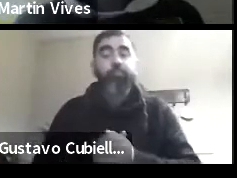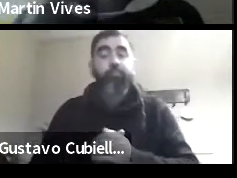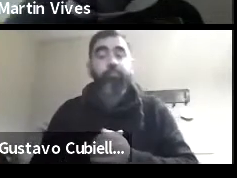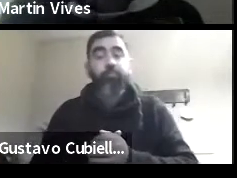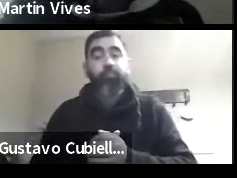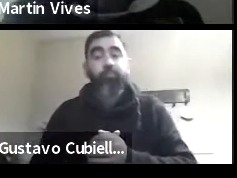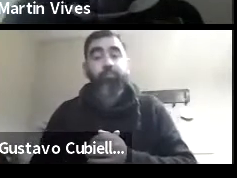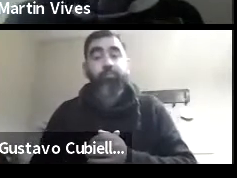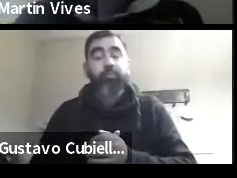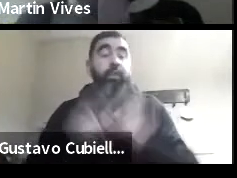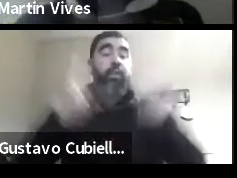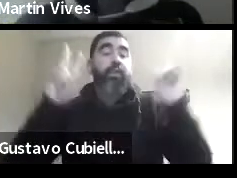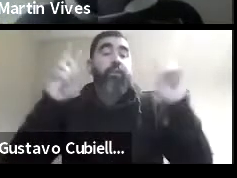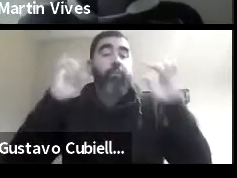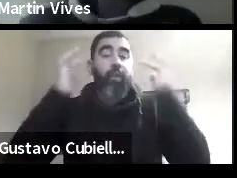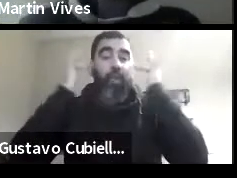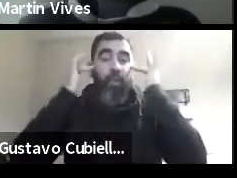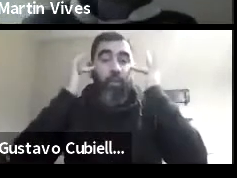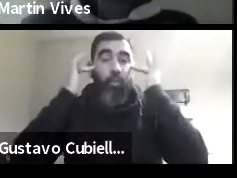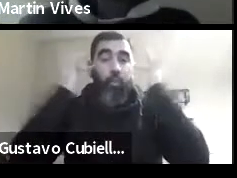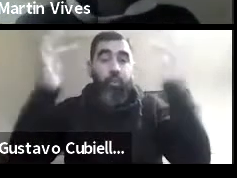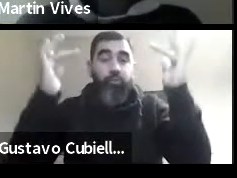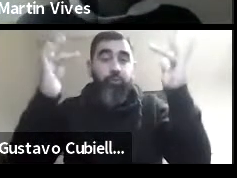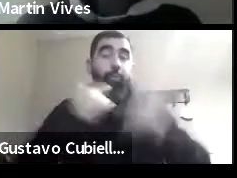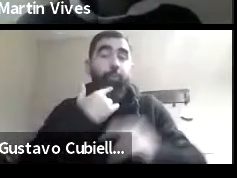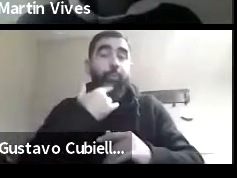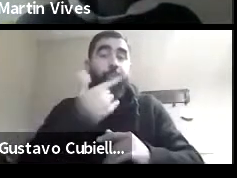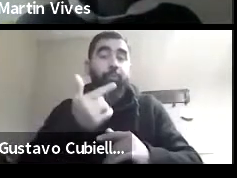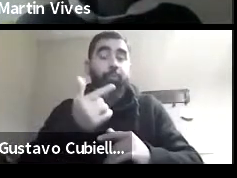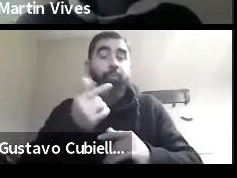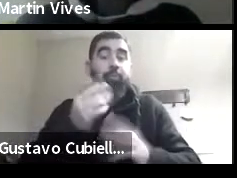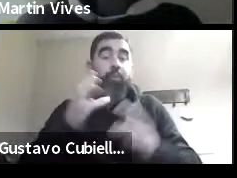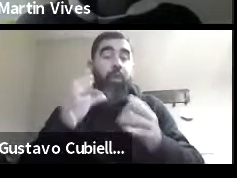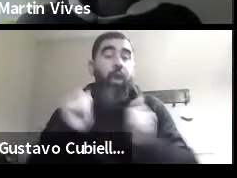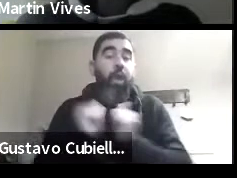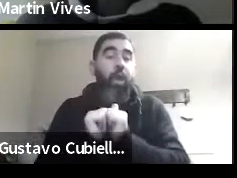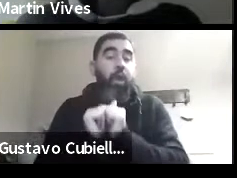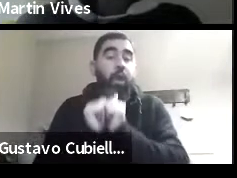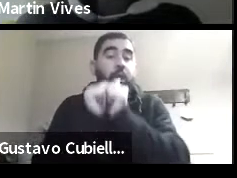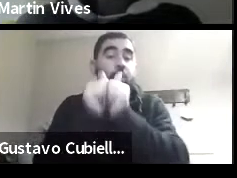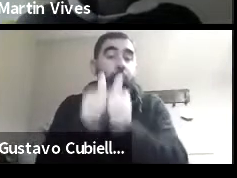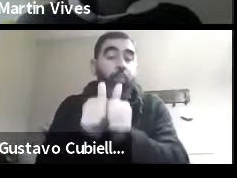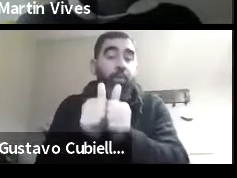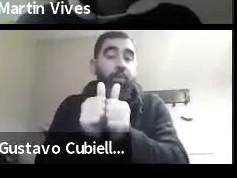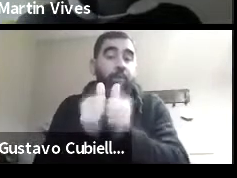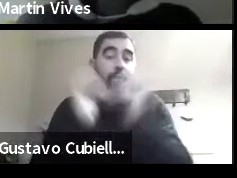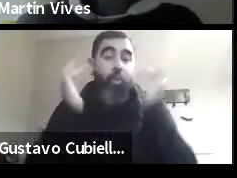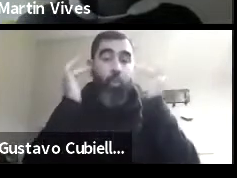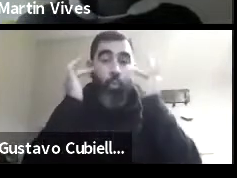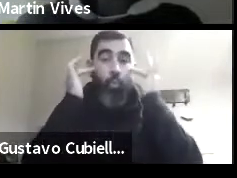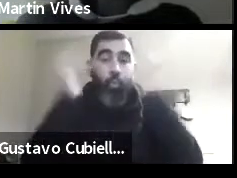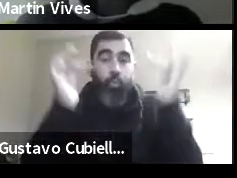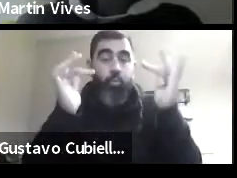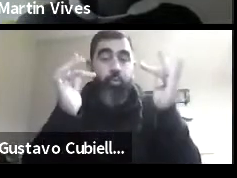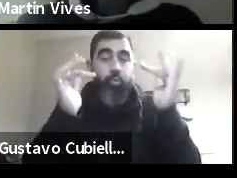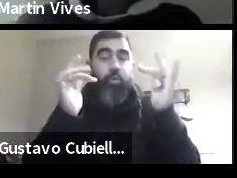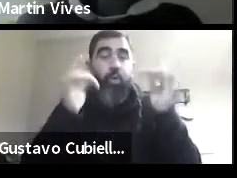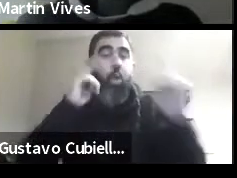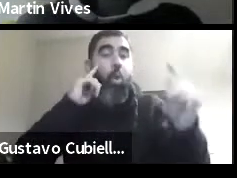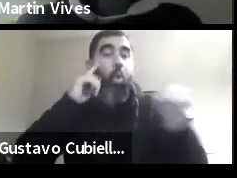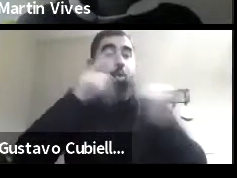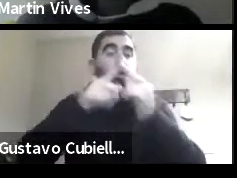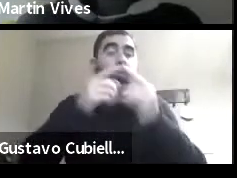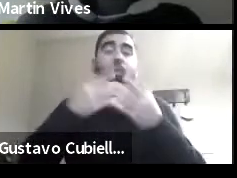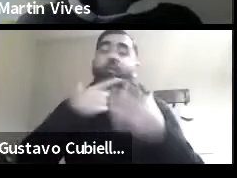En el ámbito educativo, el perfil sería un acompañante pedagógico y su función sería